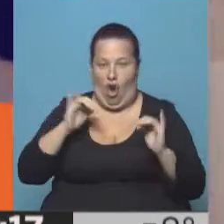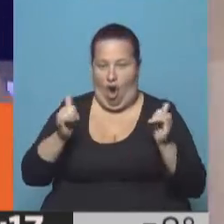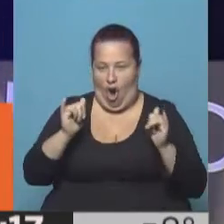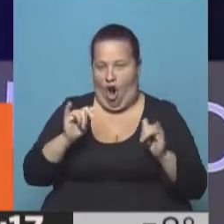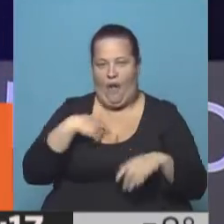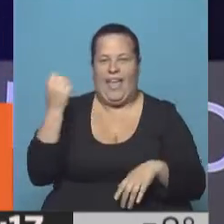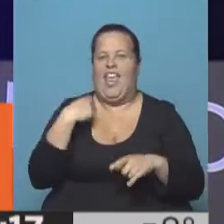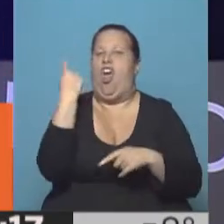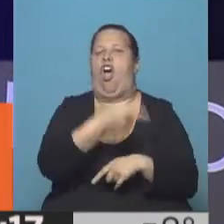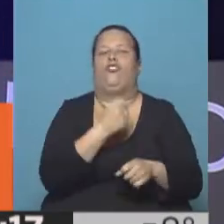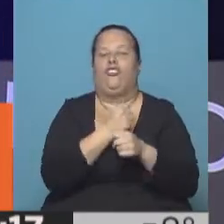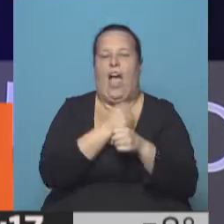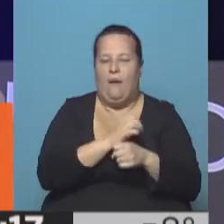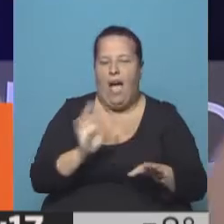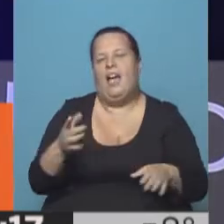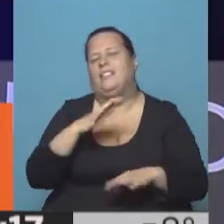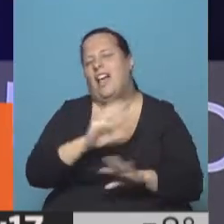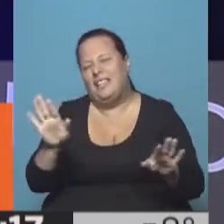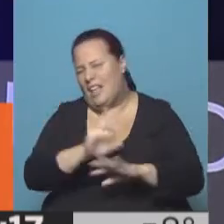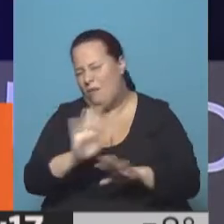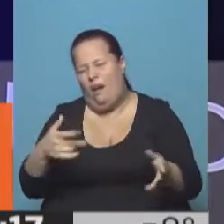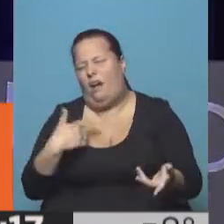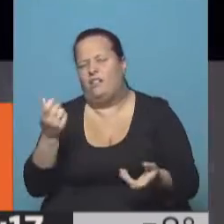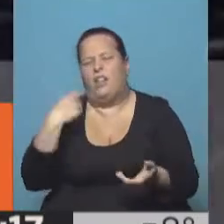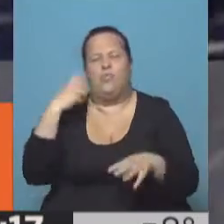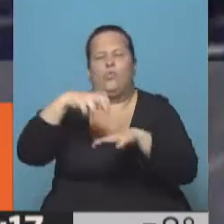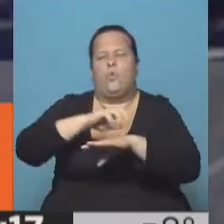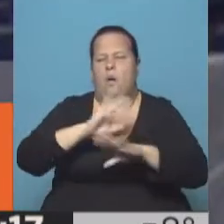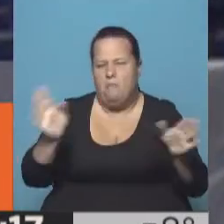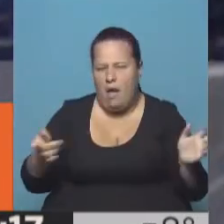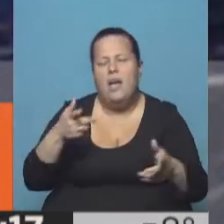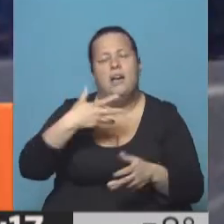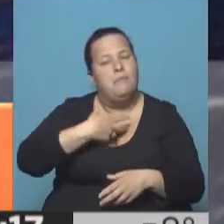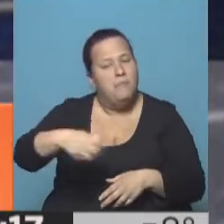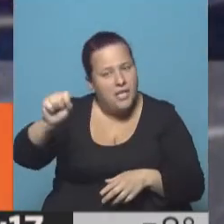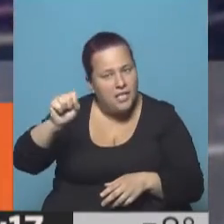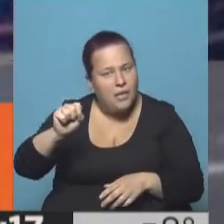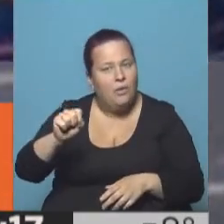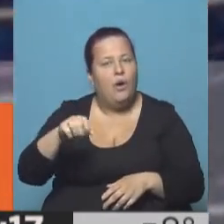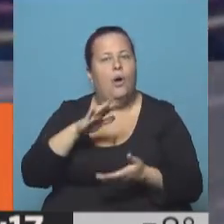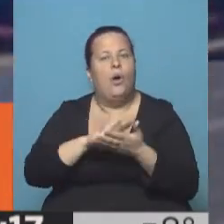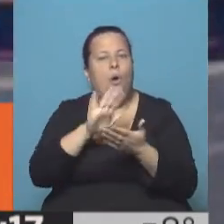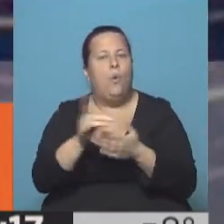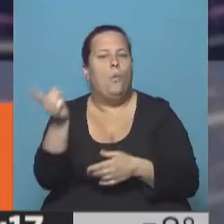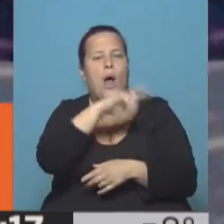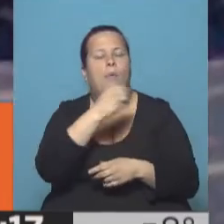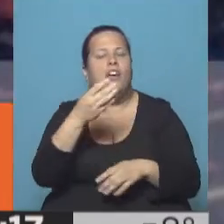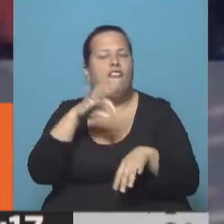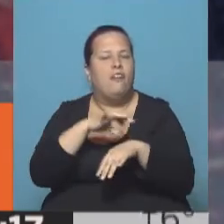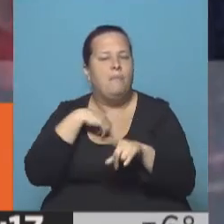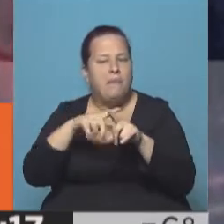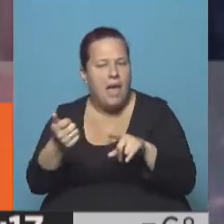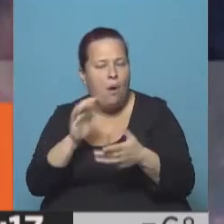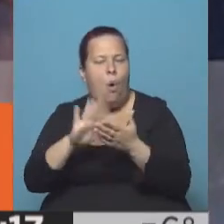y yo ya quería dedicarme otra cosa y si ella estaba basta ya no nos van a dejar subir y él me lleva y tiene que volverse al éxito porque se había enfermado mi